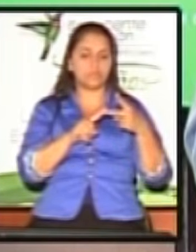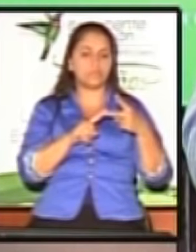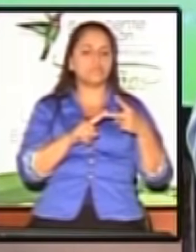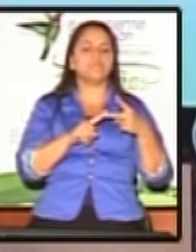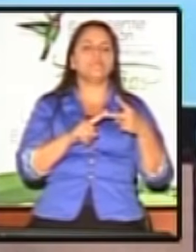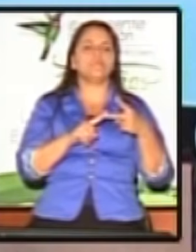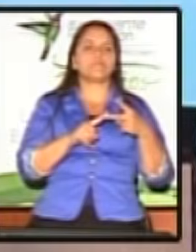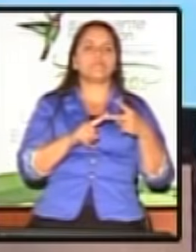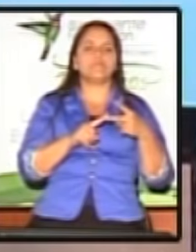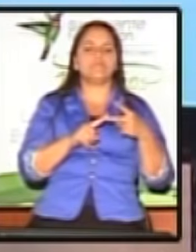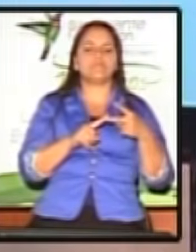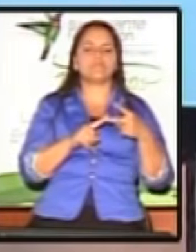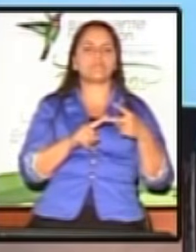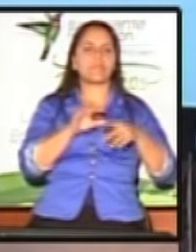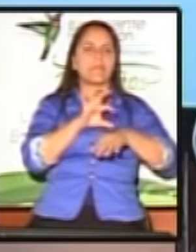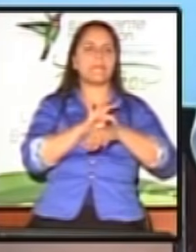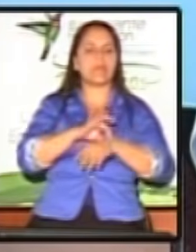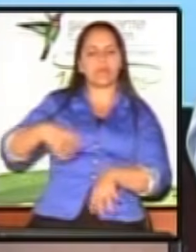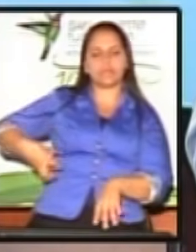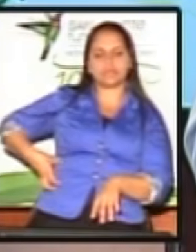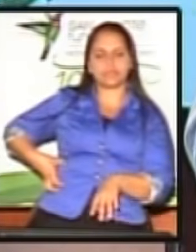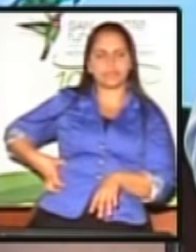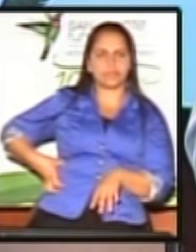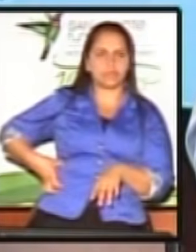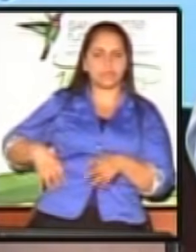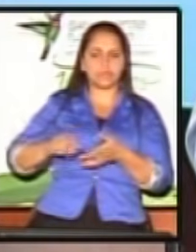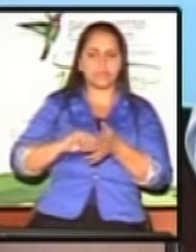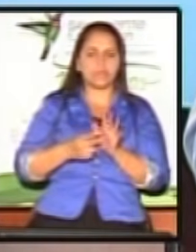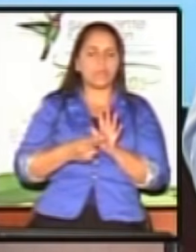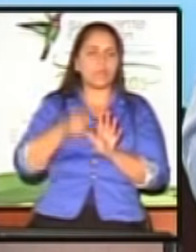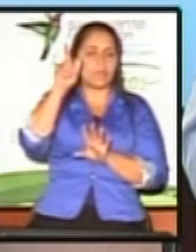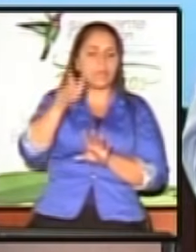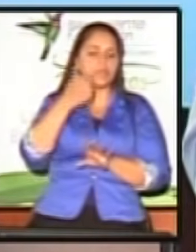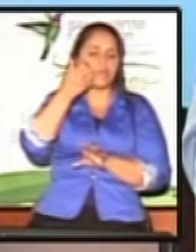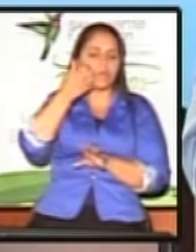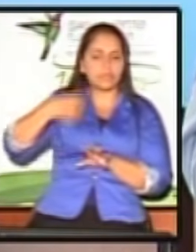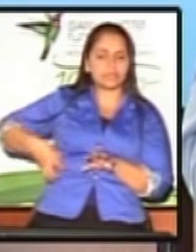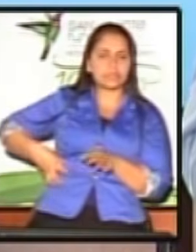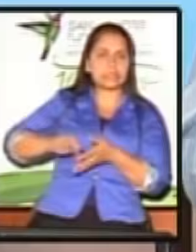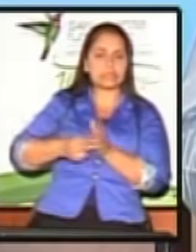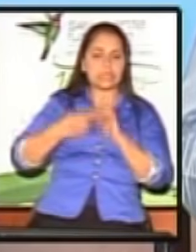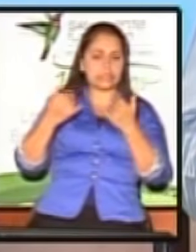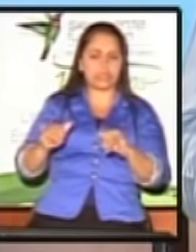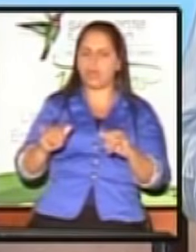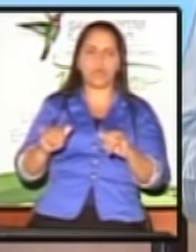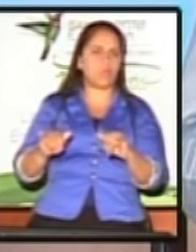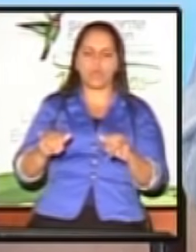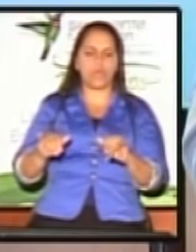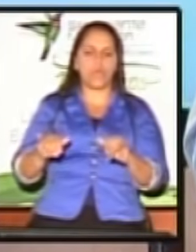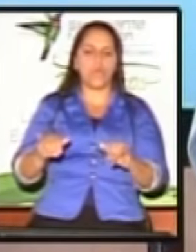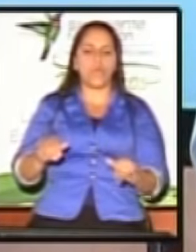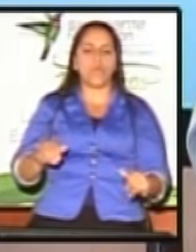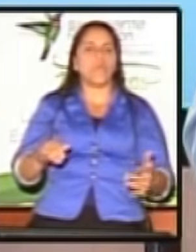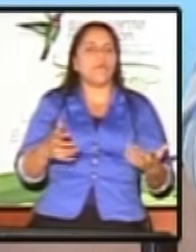por el paciente oncológico, mas no es el único centro de acción. En el hospital, por ejemplo,